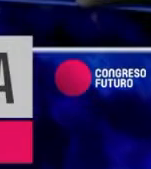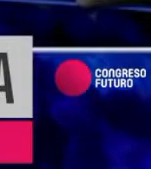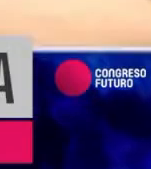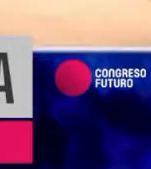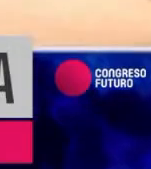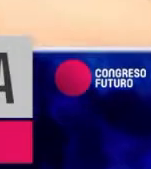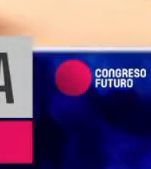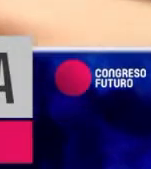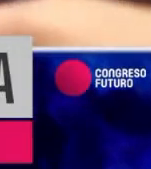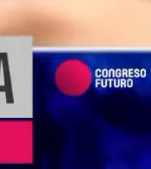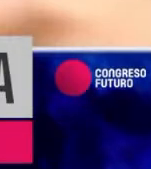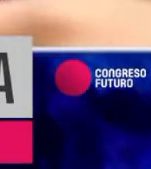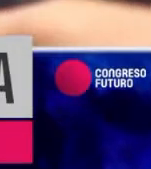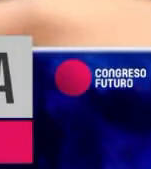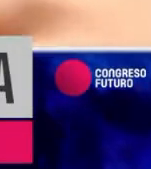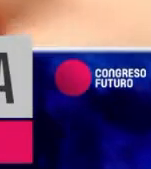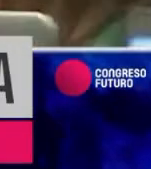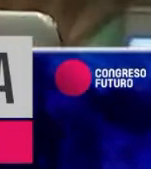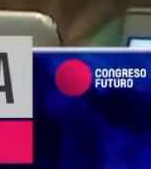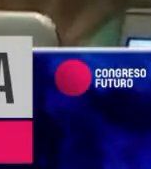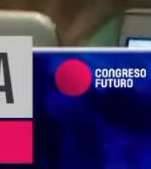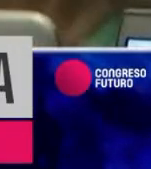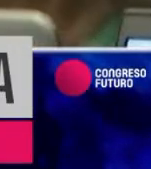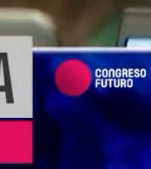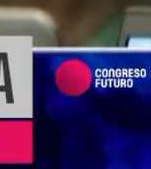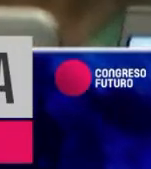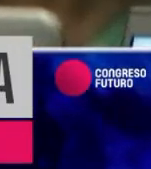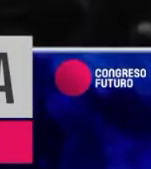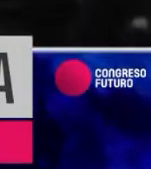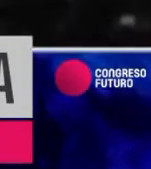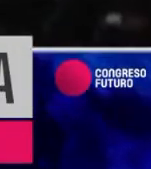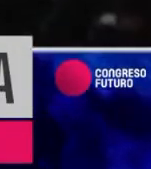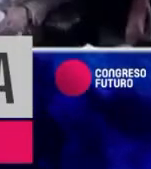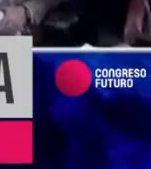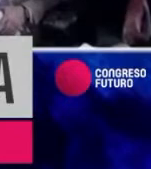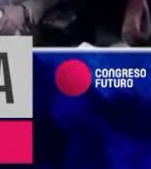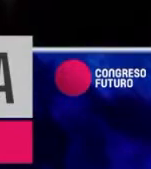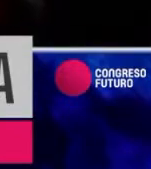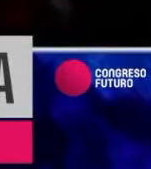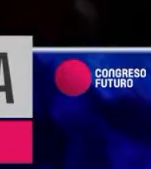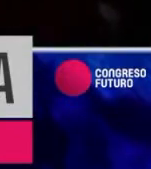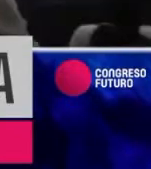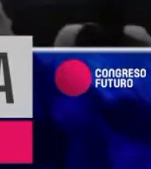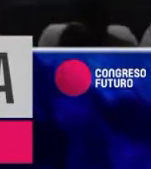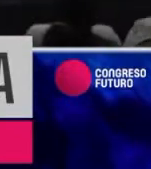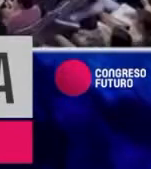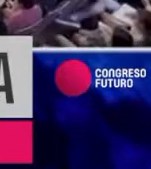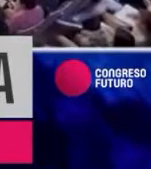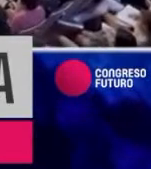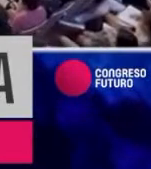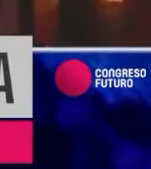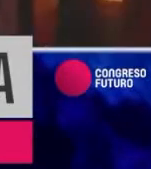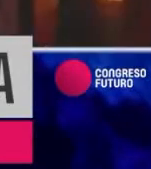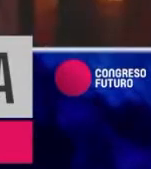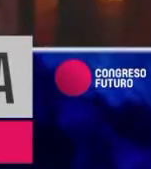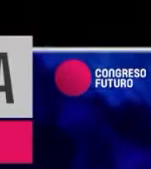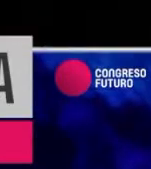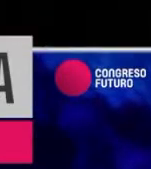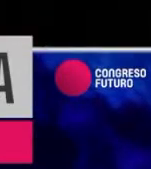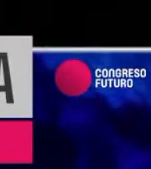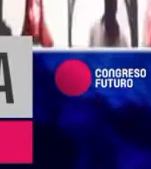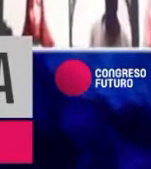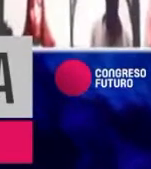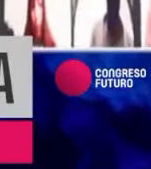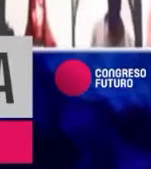podido, o que se pensaba que no iba a poder hacer. Y sin embargo, creo que ha sido muy